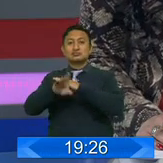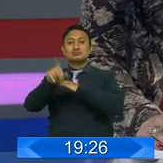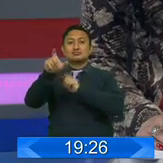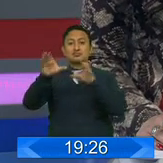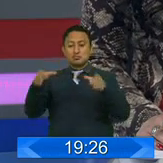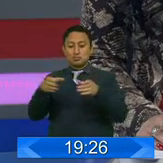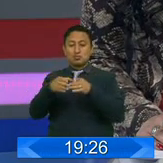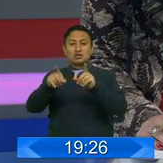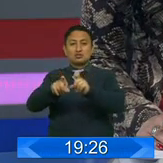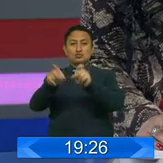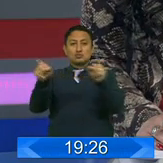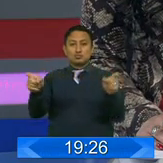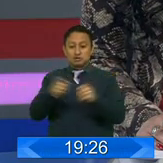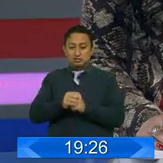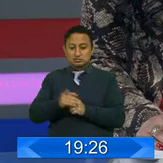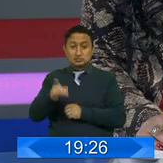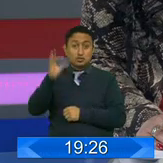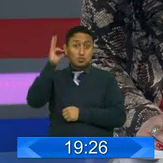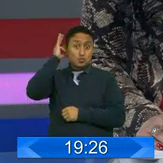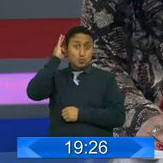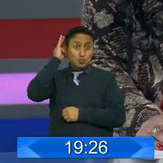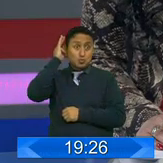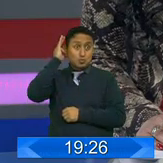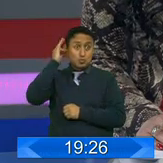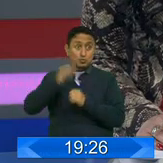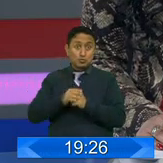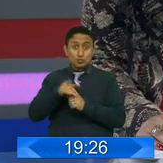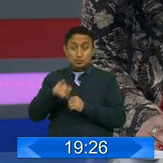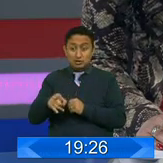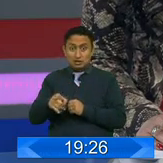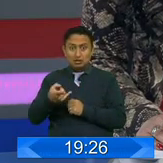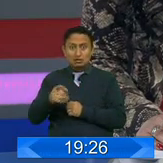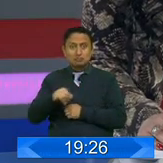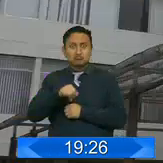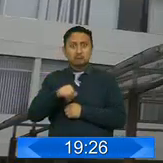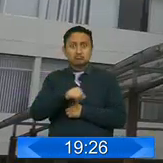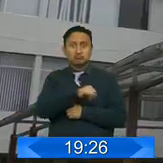ginecología y abusó de varias pacientes que se encontraban en el lugar.